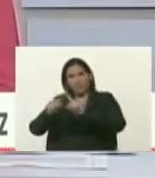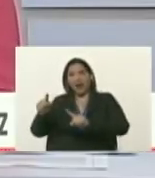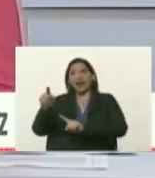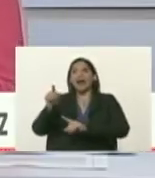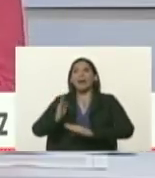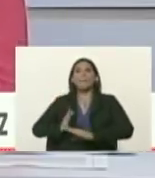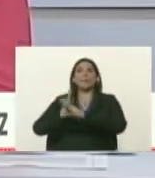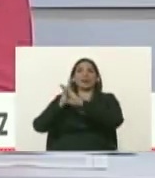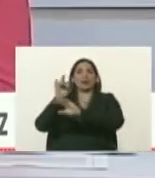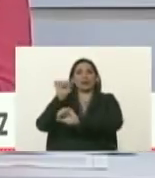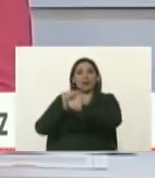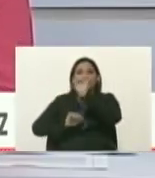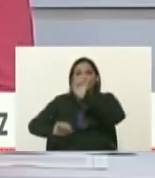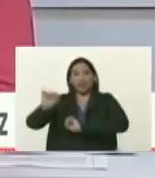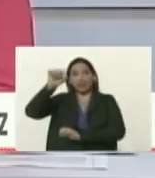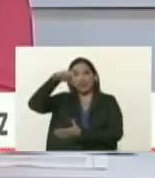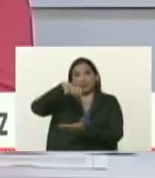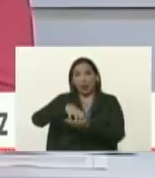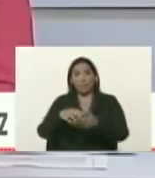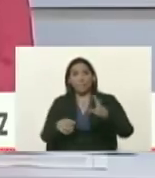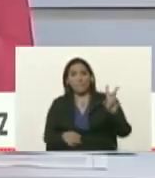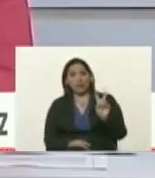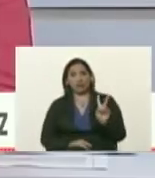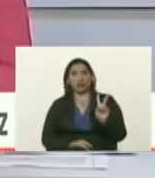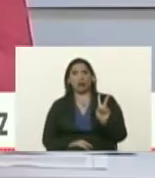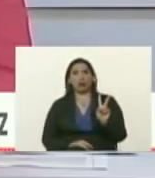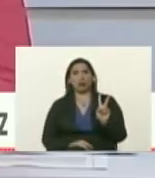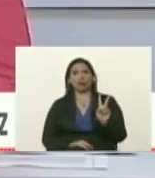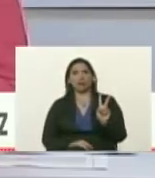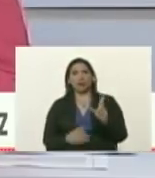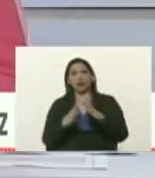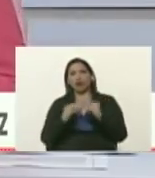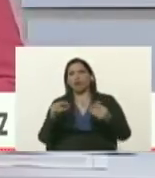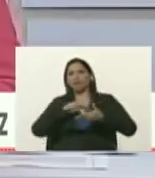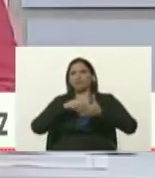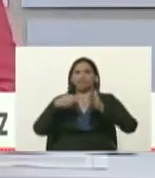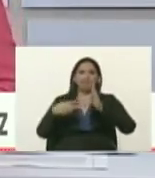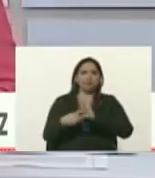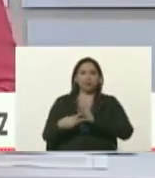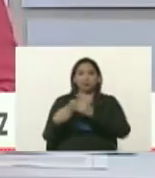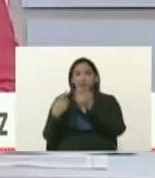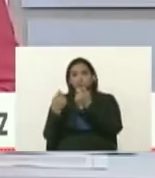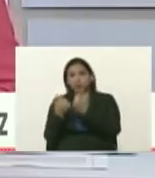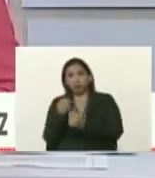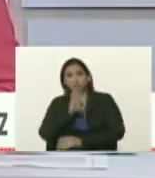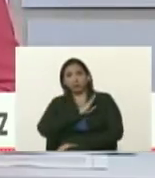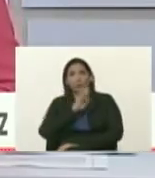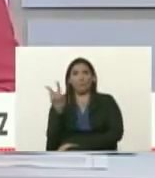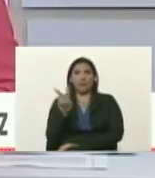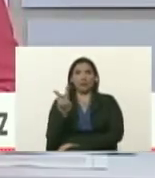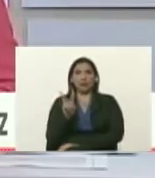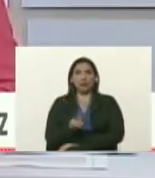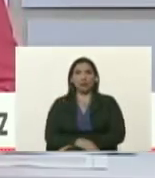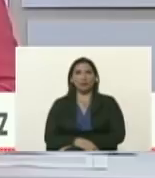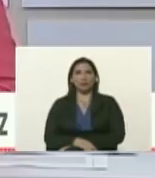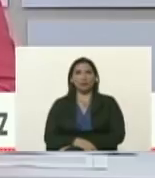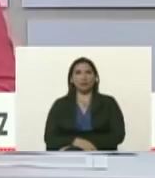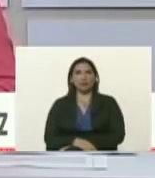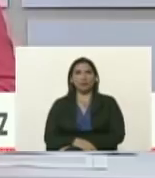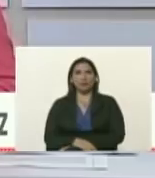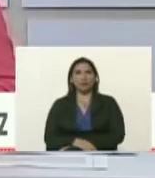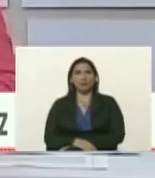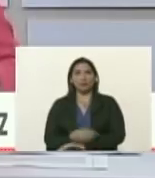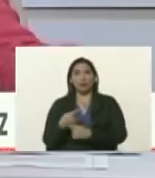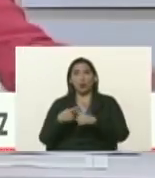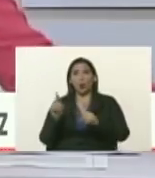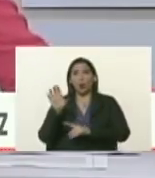la defensa del Estado venezolano en todo lo que tiene que ver con los activos de la República Bolivariana de Venezuela en el